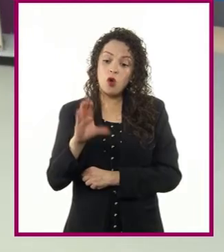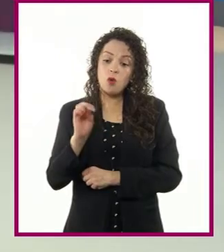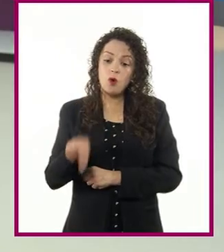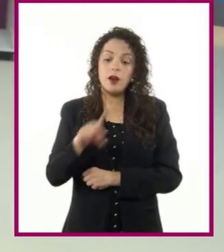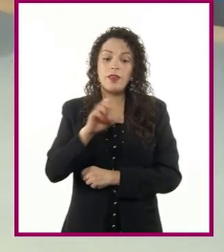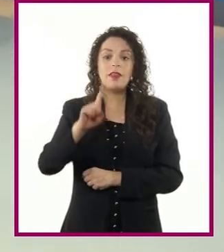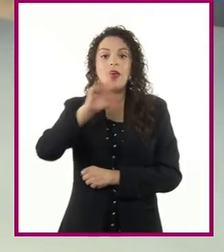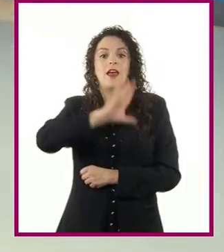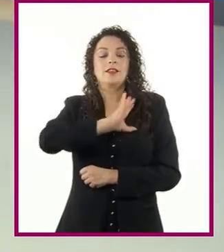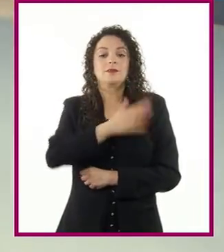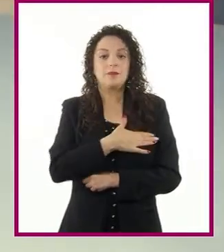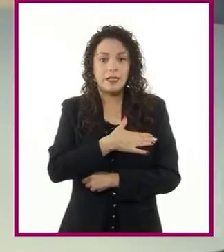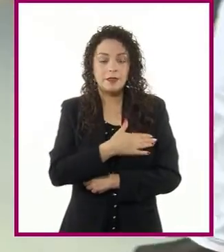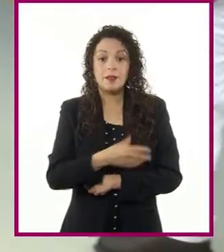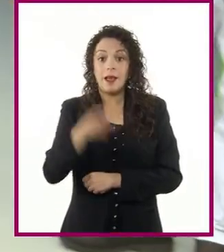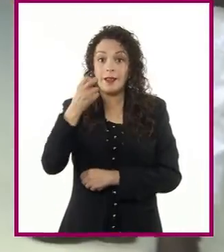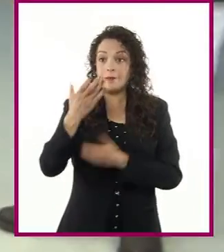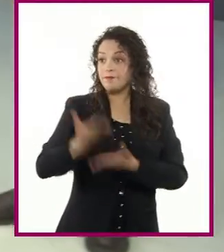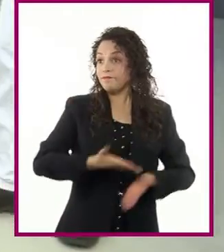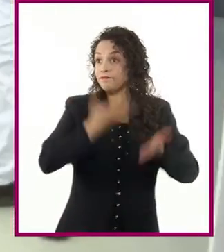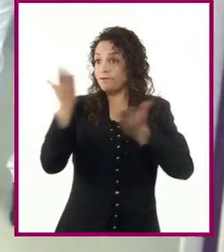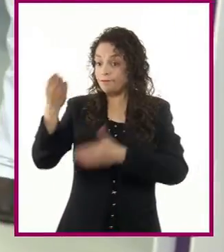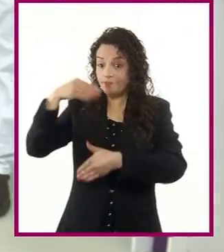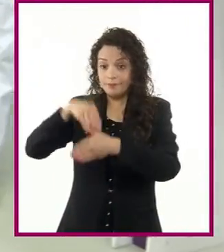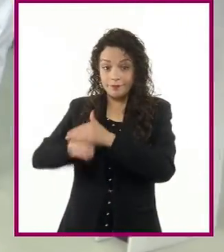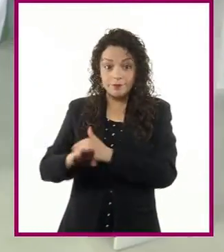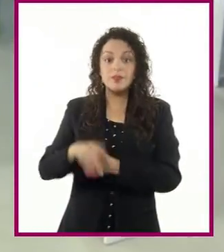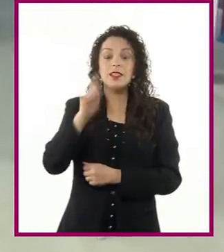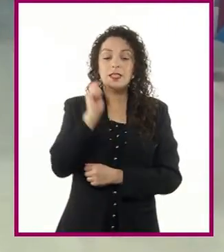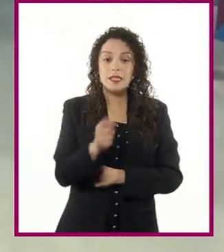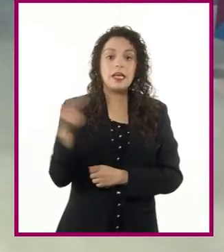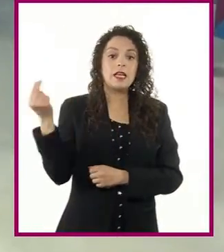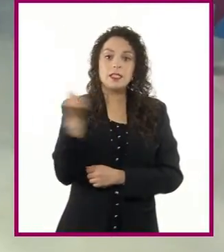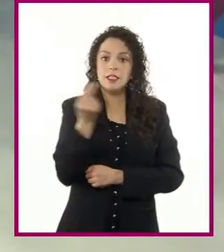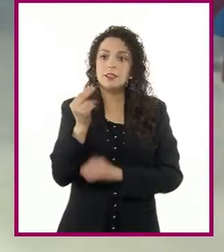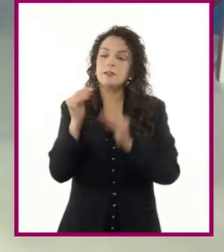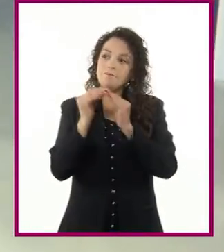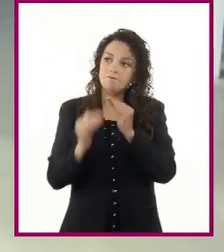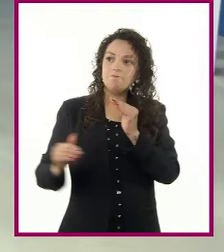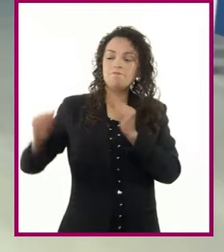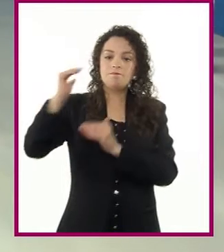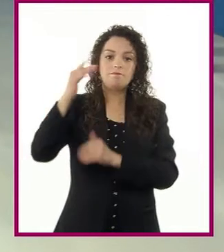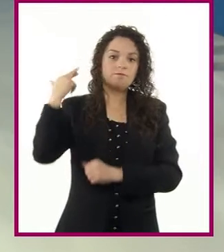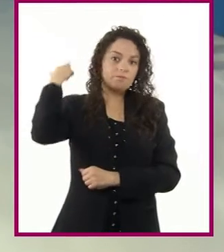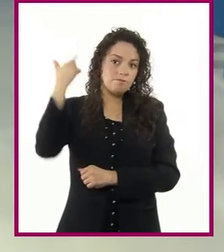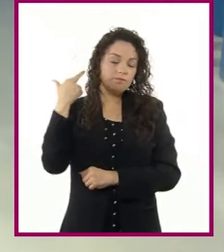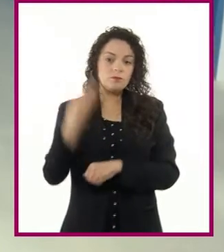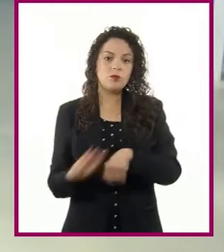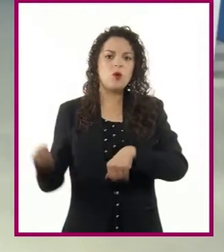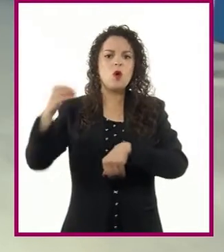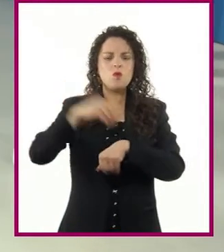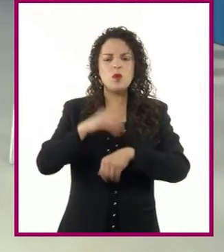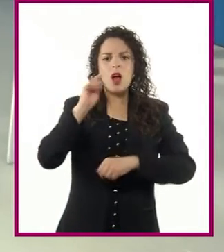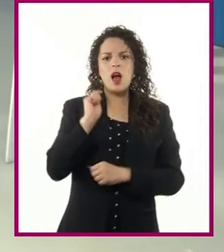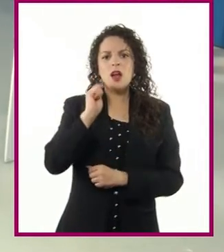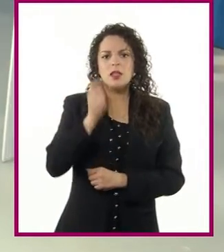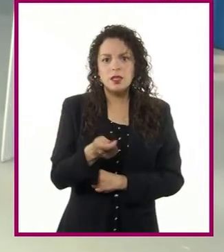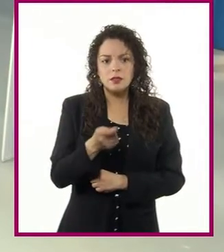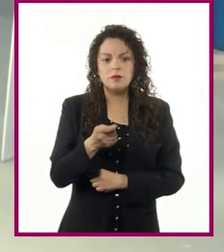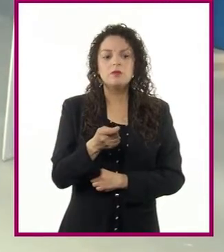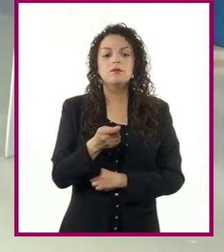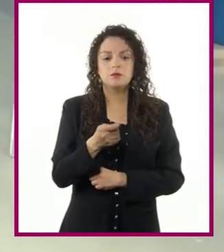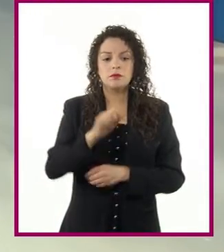de los Borbones, se procuró restaurar el prestigio de la monarquía a través del establecimiento de una